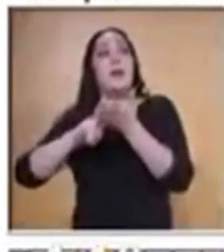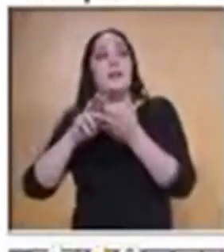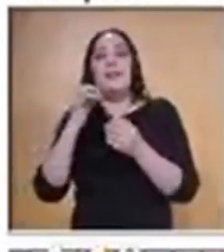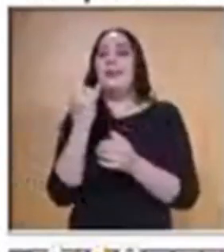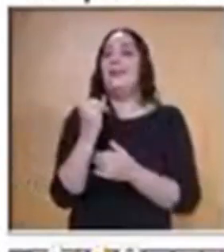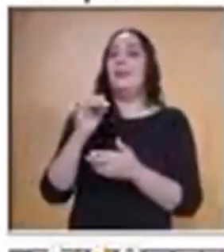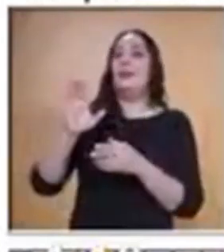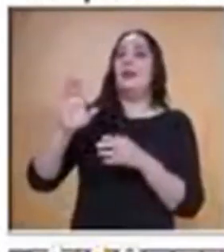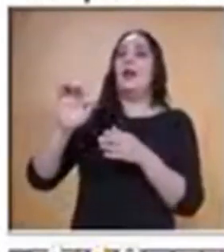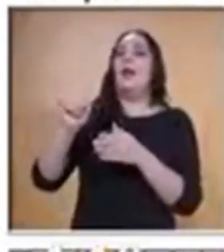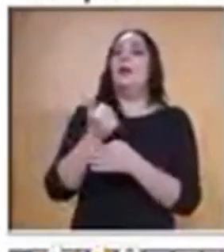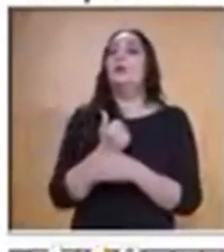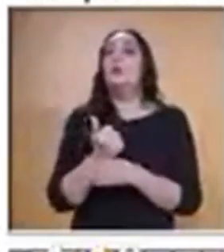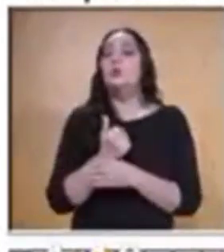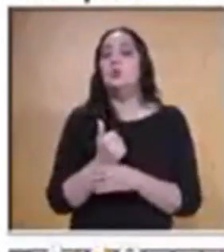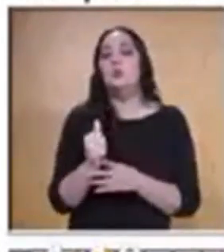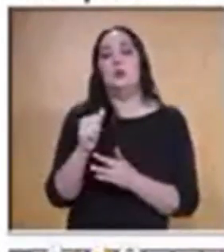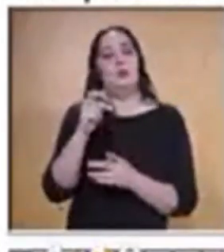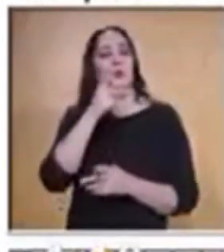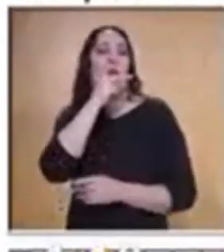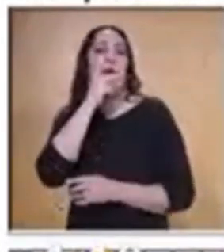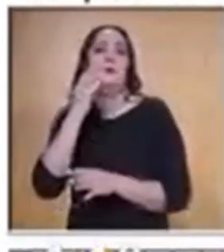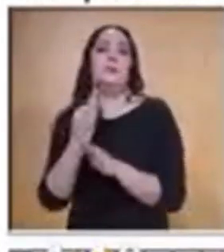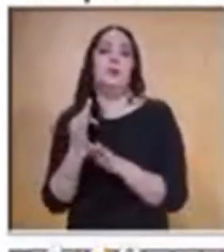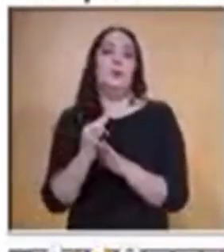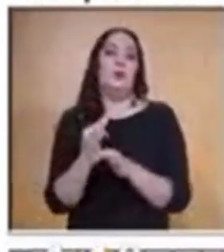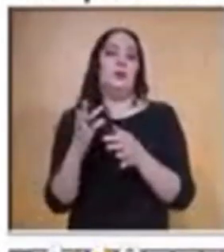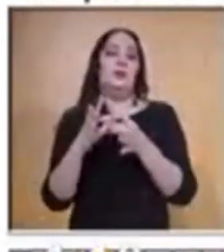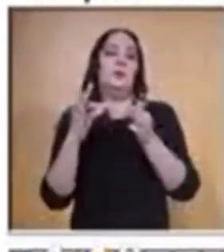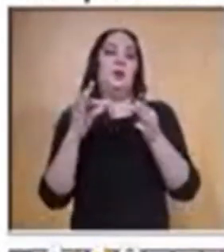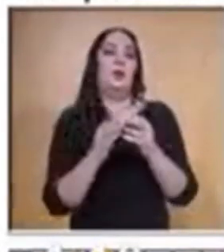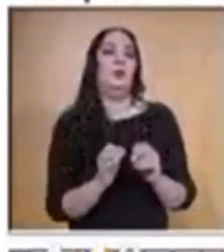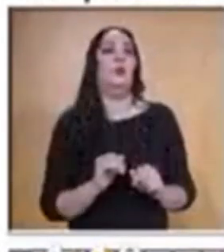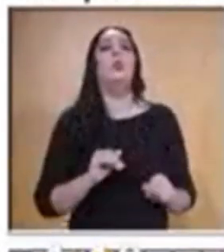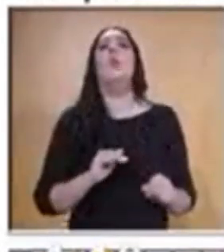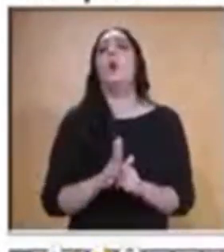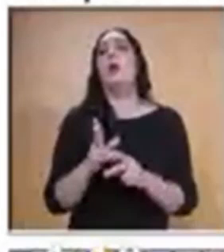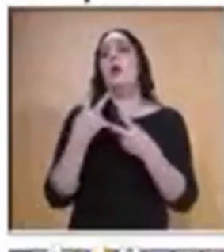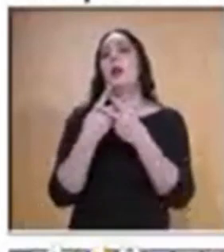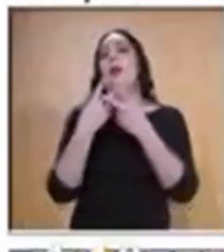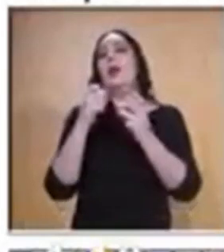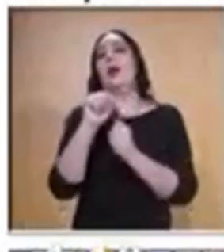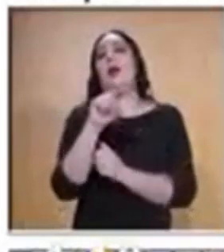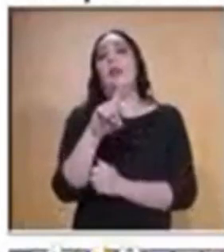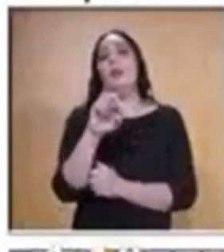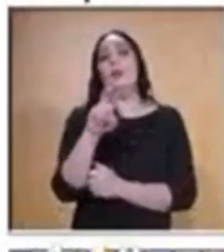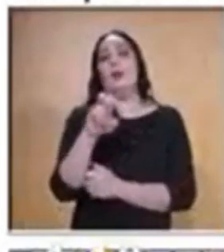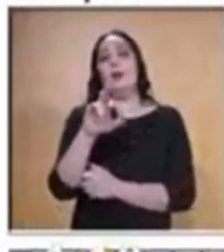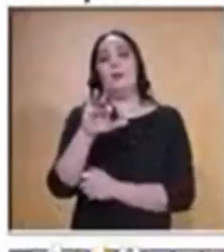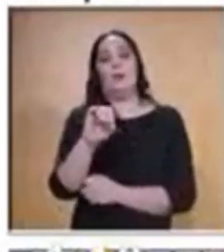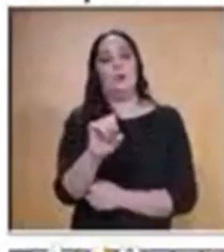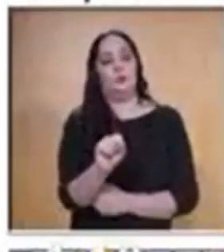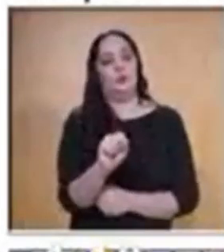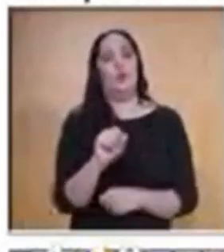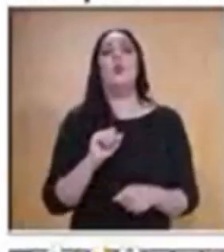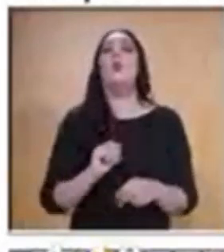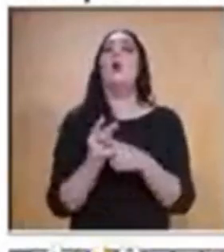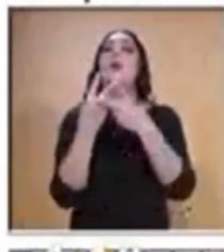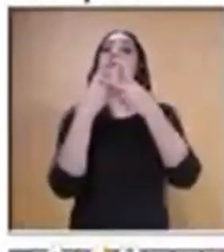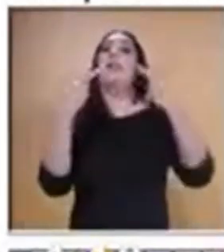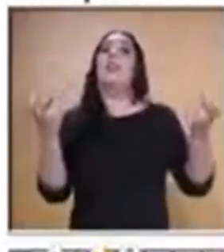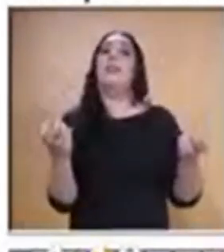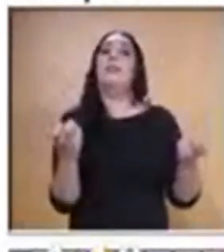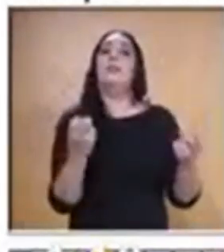y color verde, las palabras que estamos trabajando. ¿Cuáles serán los adverbios y cuáles serán los adjetivos, maestro?